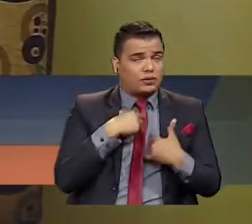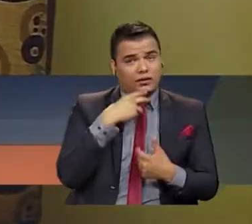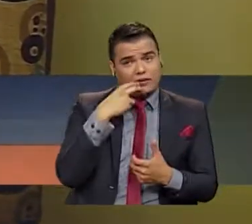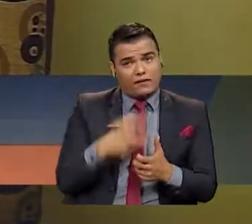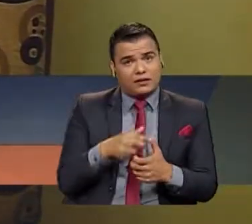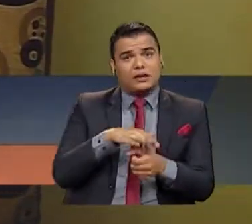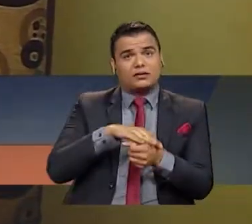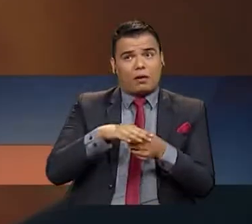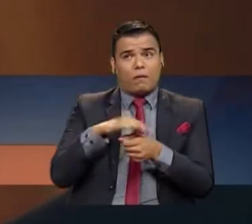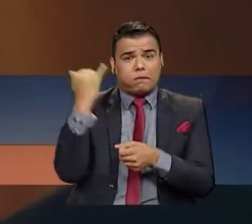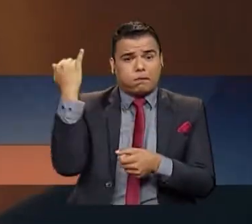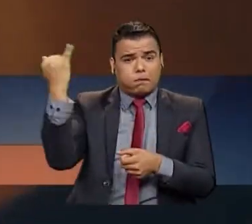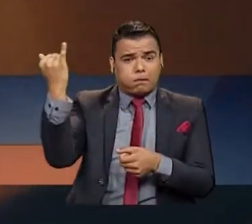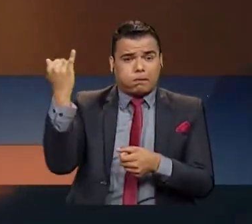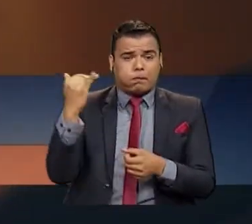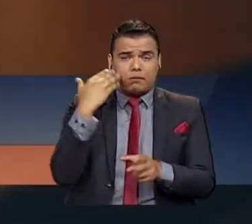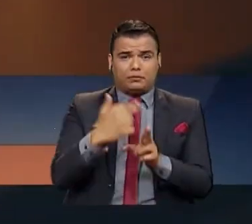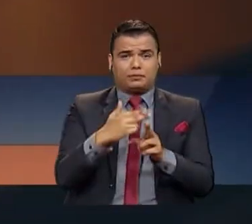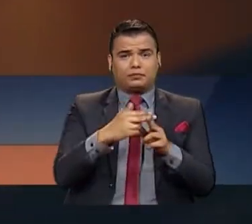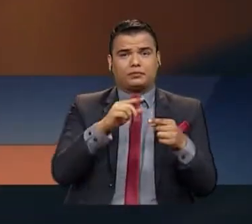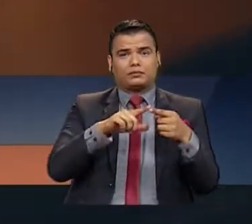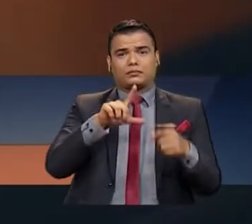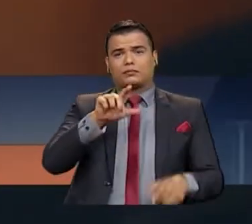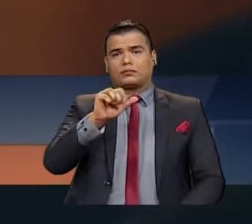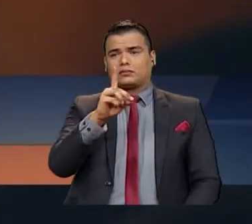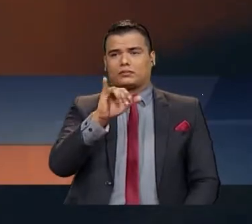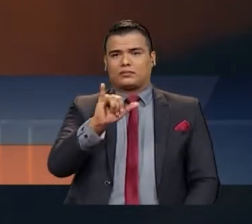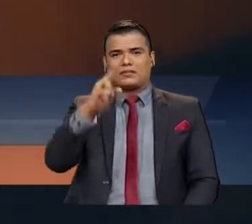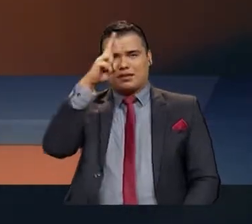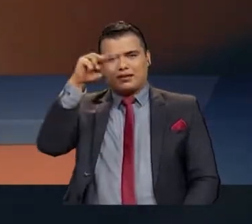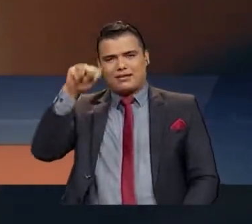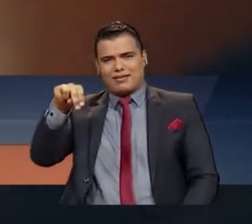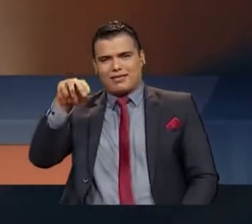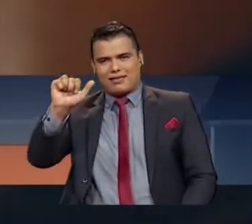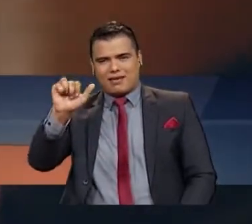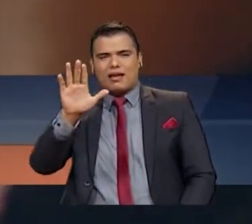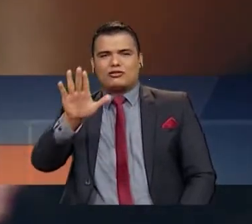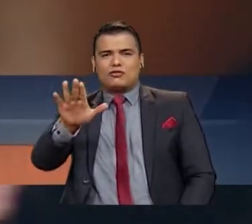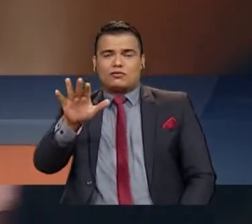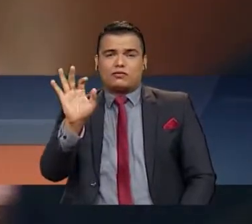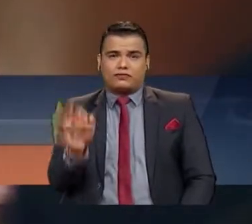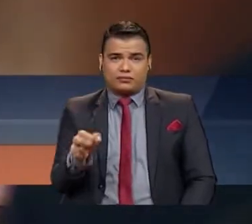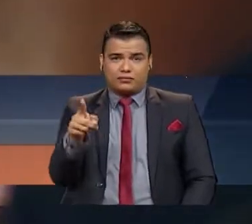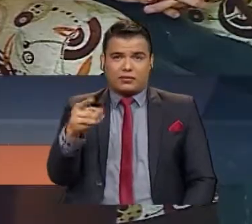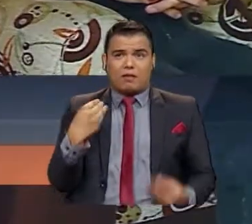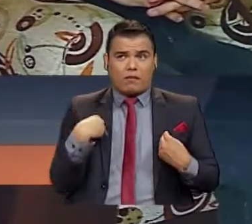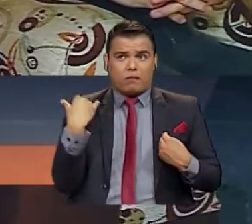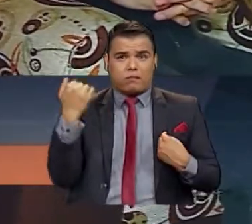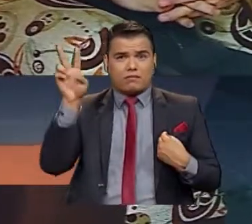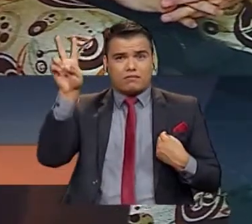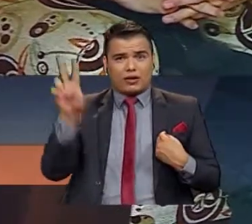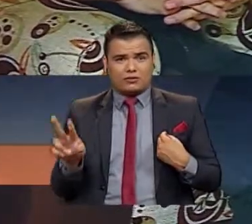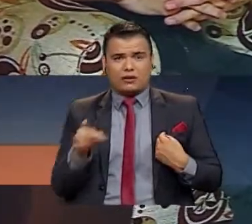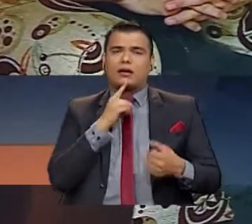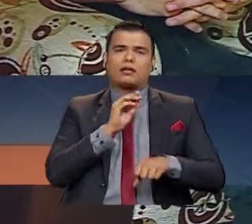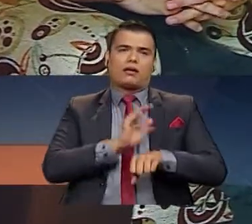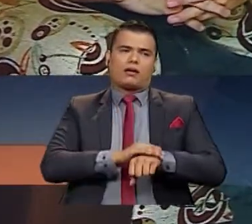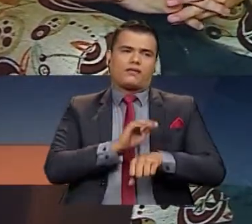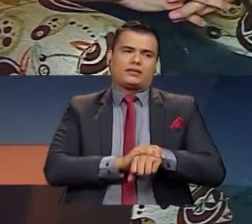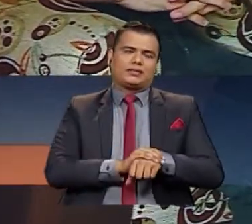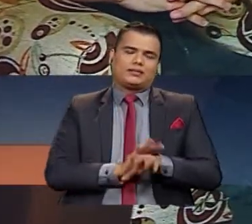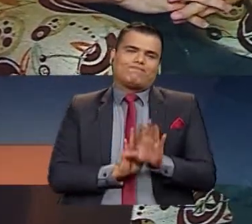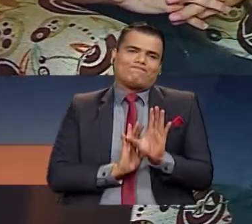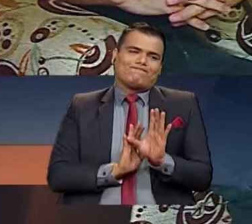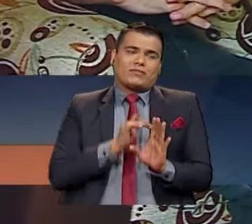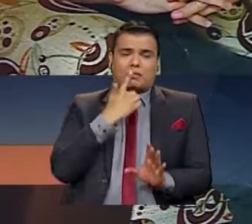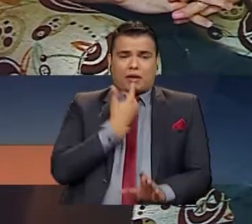situación que allí se vive. Lady, su nieta, hija de una de las hijas de don Ancísar, que permanecen en Venezuela, asegura que